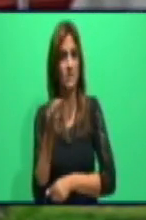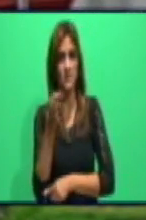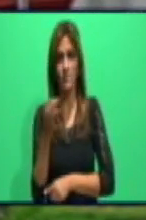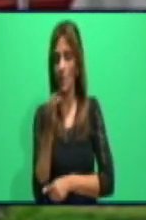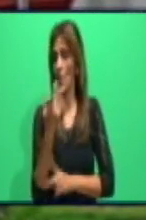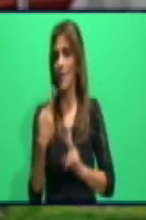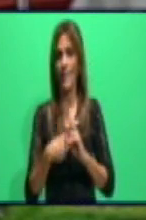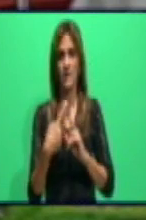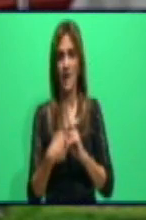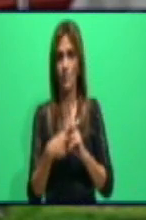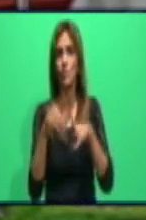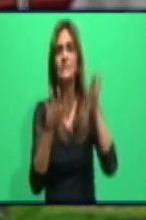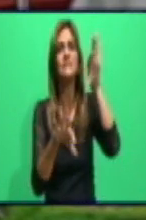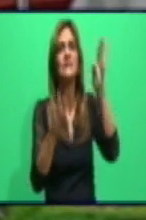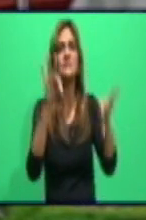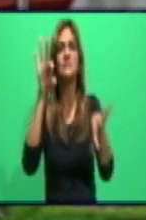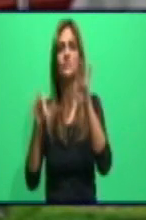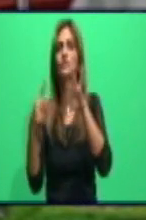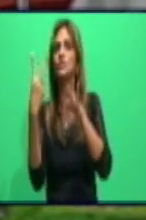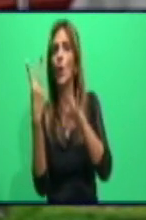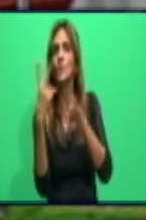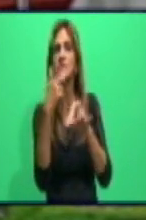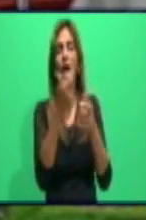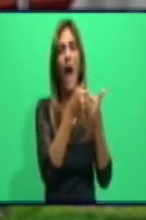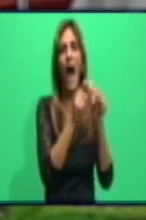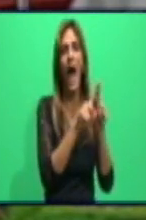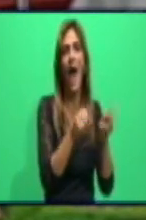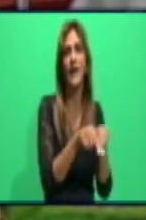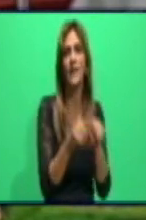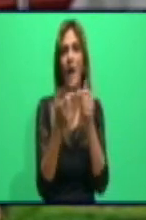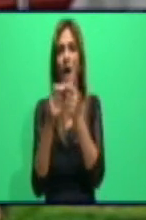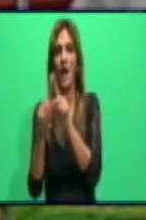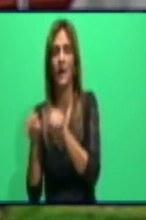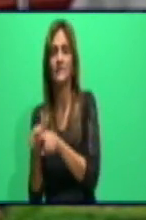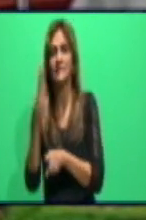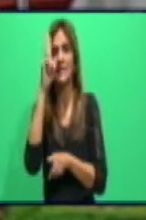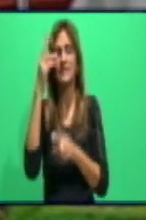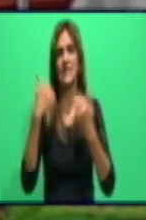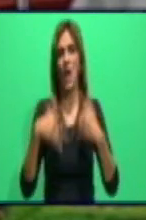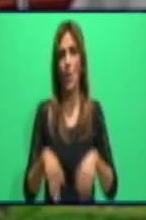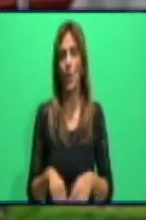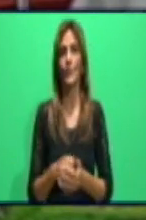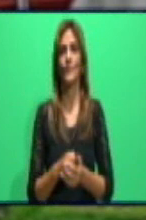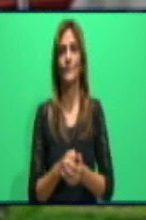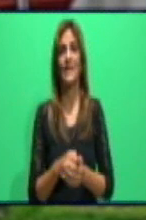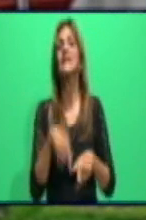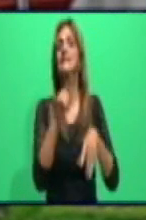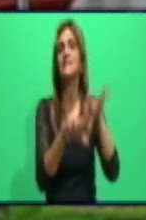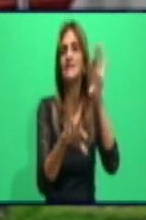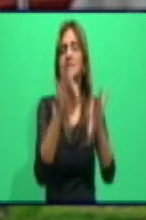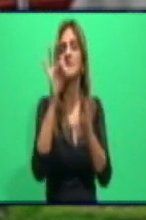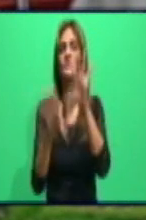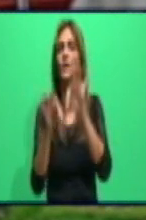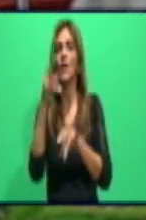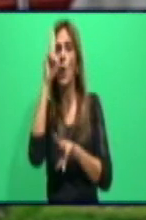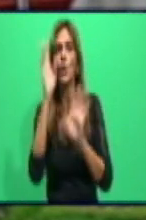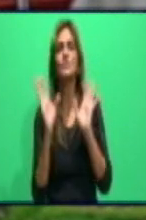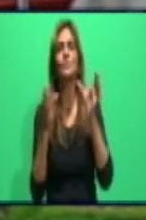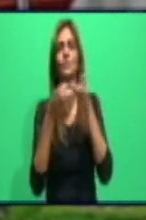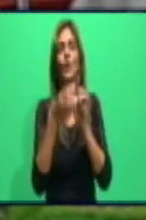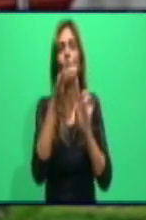dos áreas de salud que de esas dos áreas de salud se escogieron consultorios específicos y sería